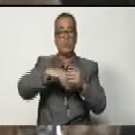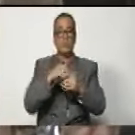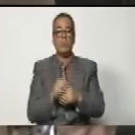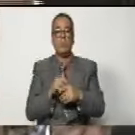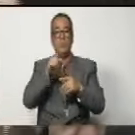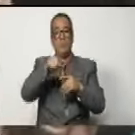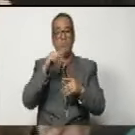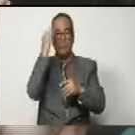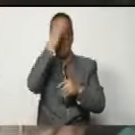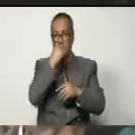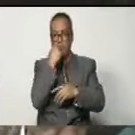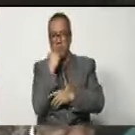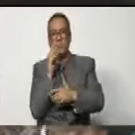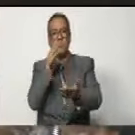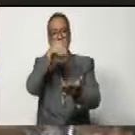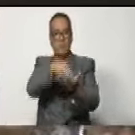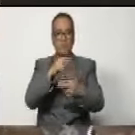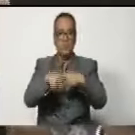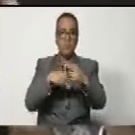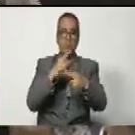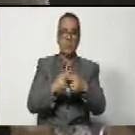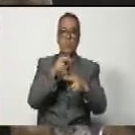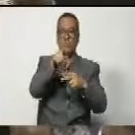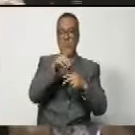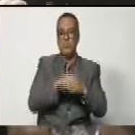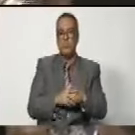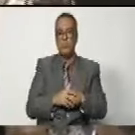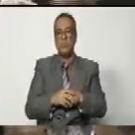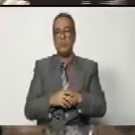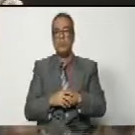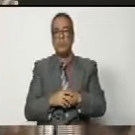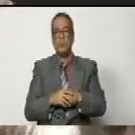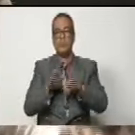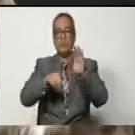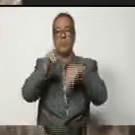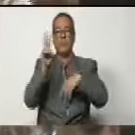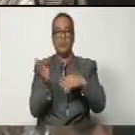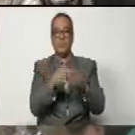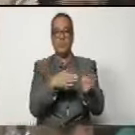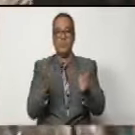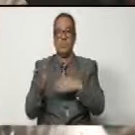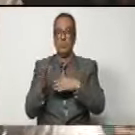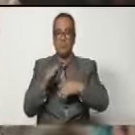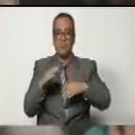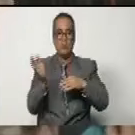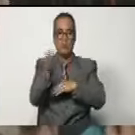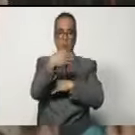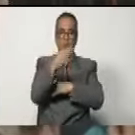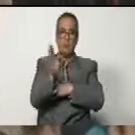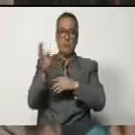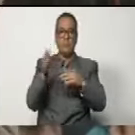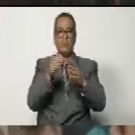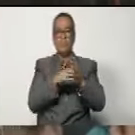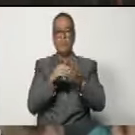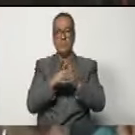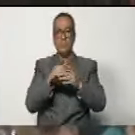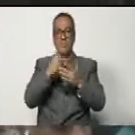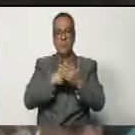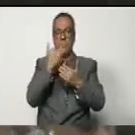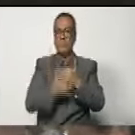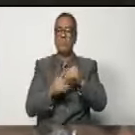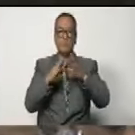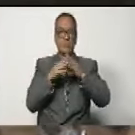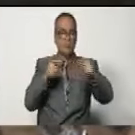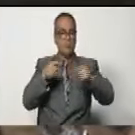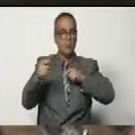eso que Miranda va a ese puerto y desde ese puerto, del 12 de marzo, donde enarbola la bandera, planifica